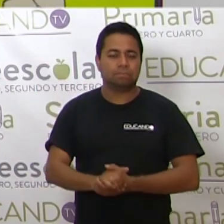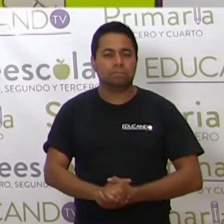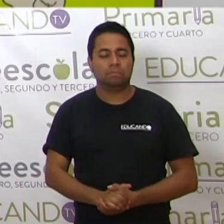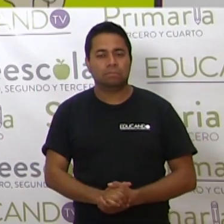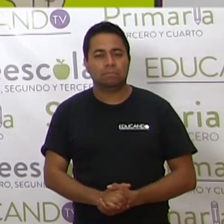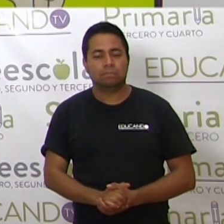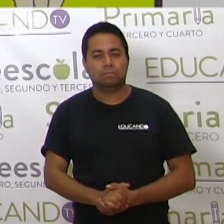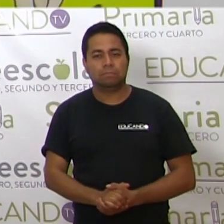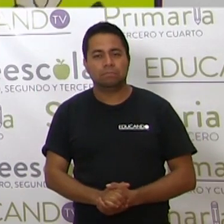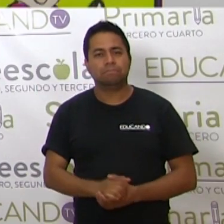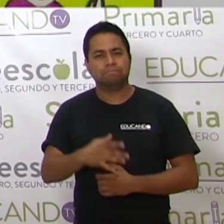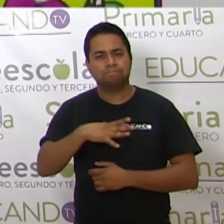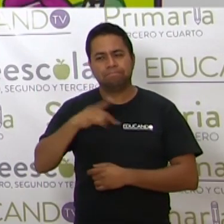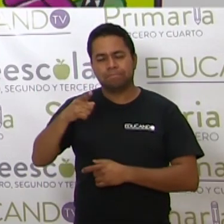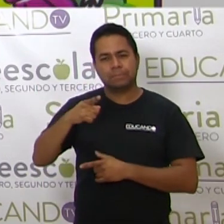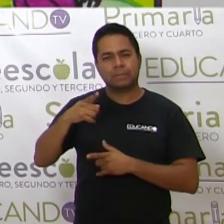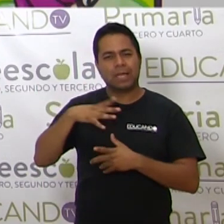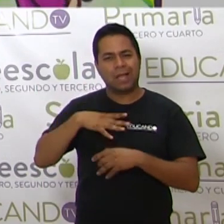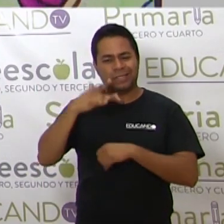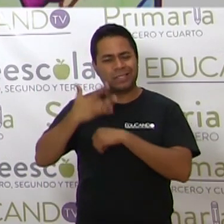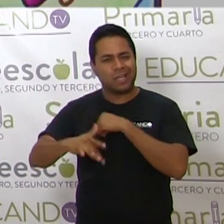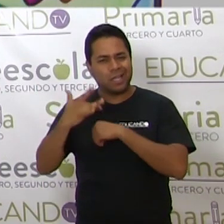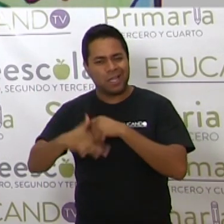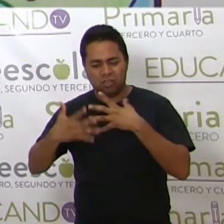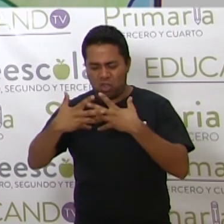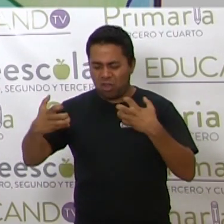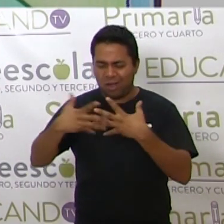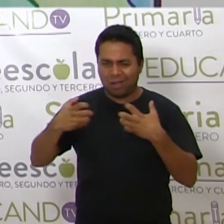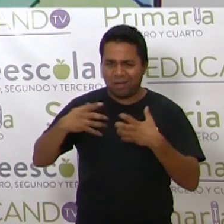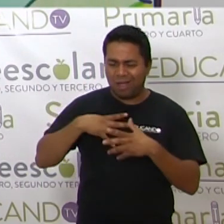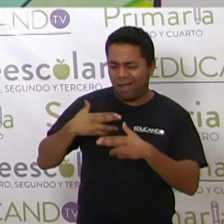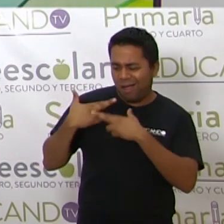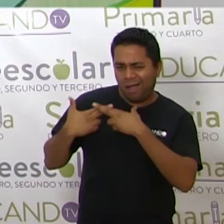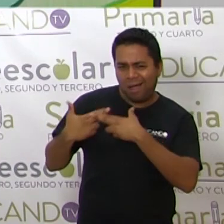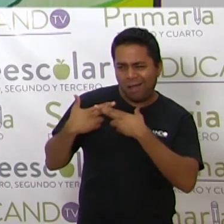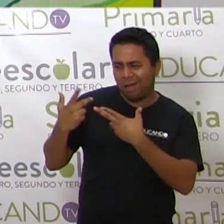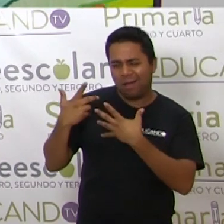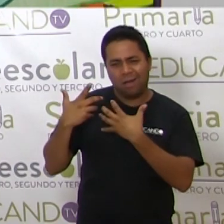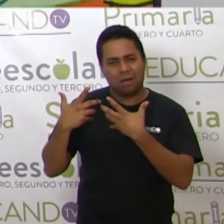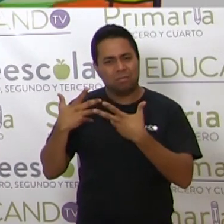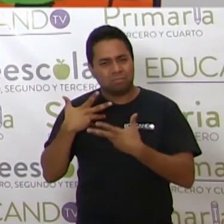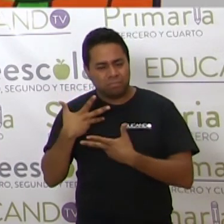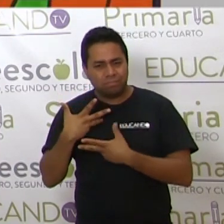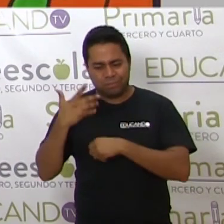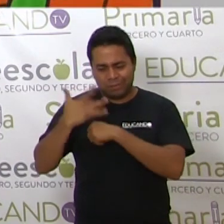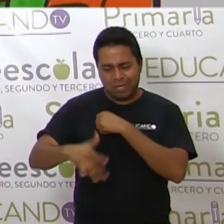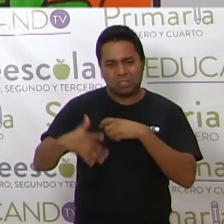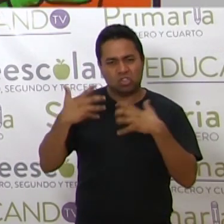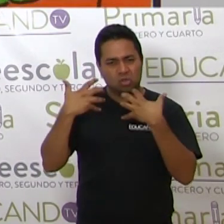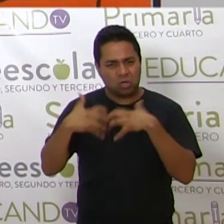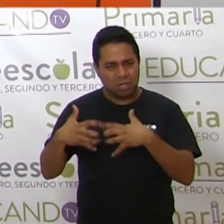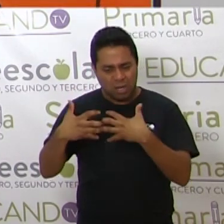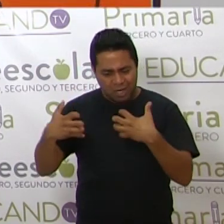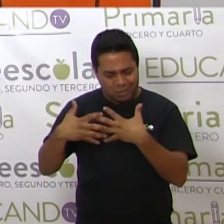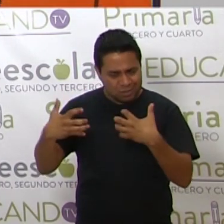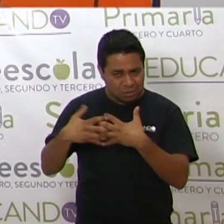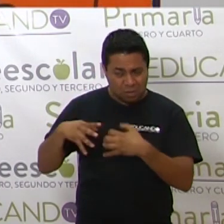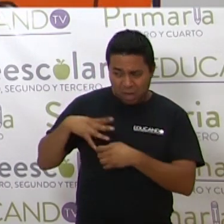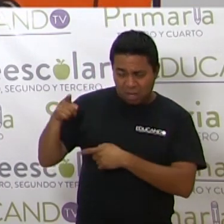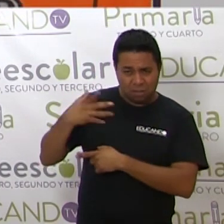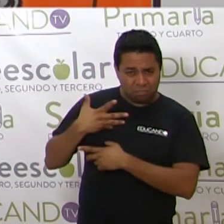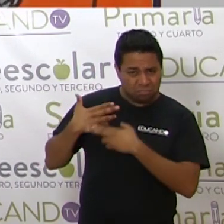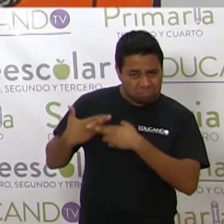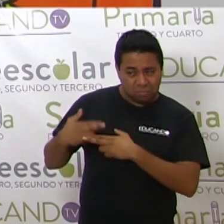la meca del queso y el quesillo por así decirlo donde se hace se fabrica el queso y el quesillo y entonces